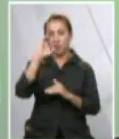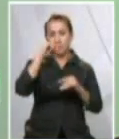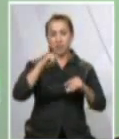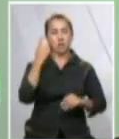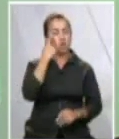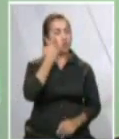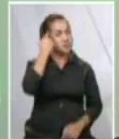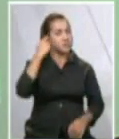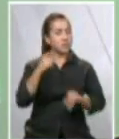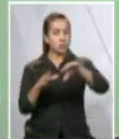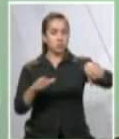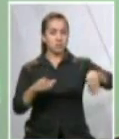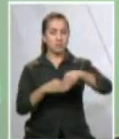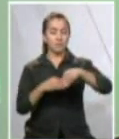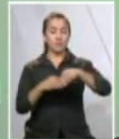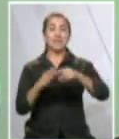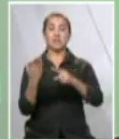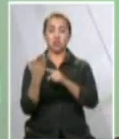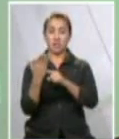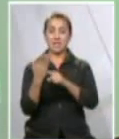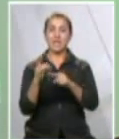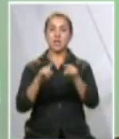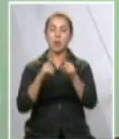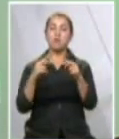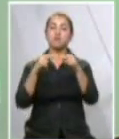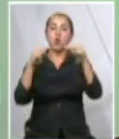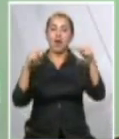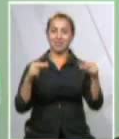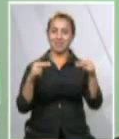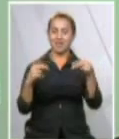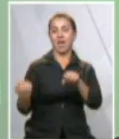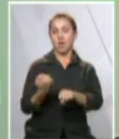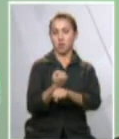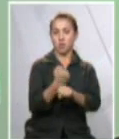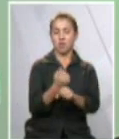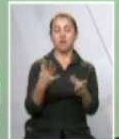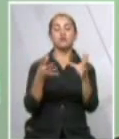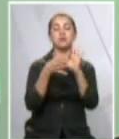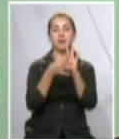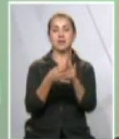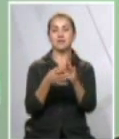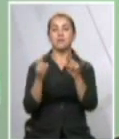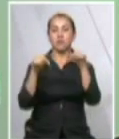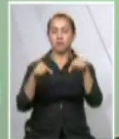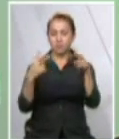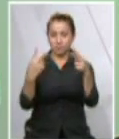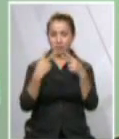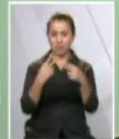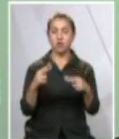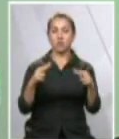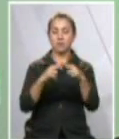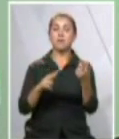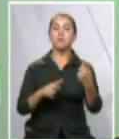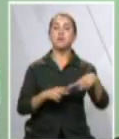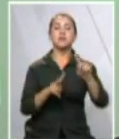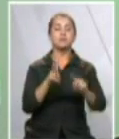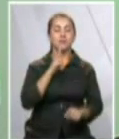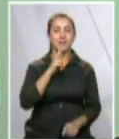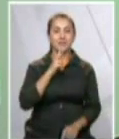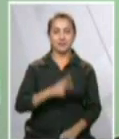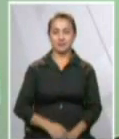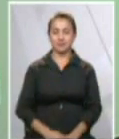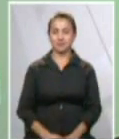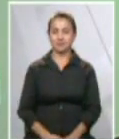Inclusiva. La tecnología es un puente, hay tantos más que se pueden seguir tendiendo. Muchísimas gracias por habernos acompañado y nos vemos el próximo viernes.